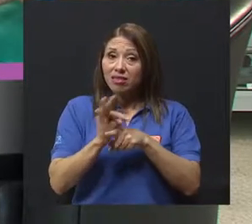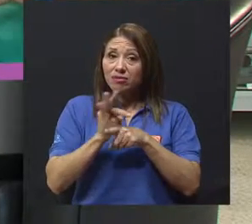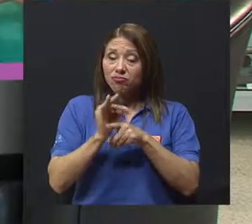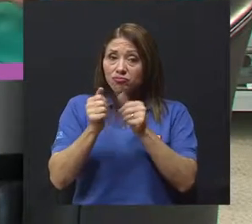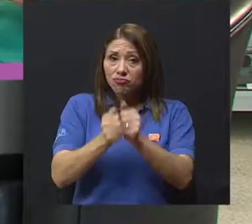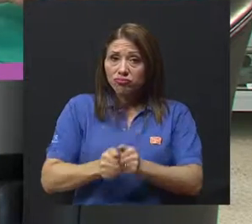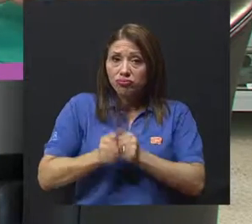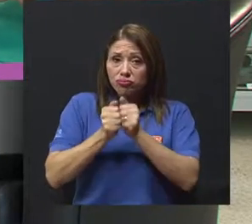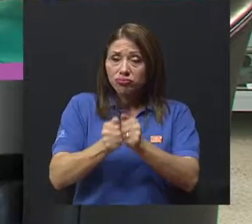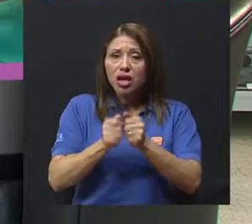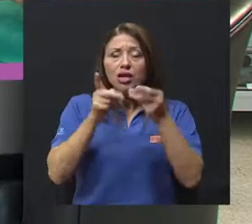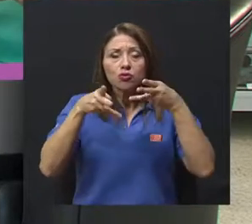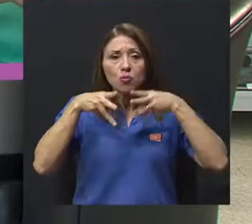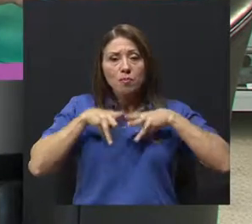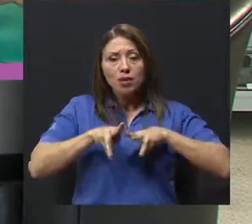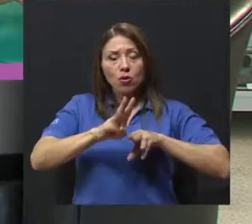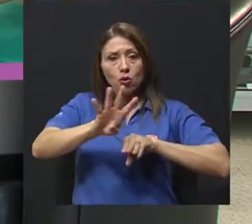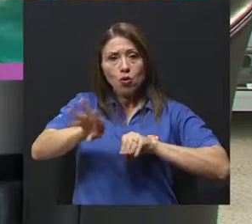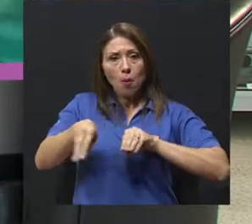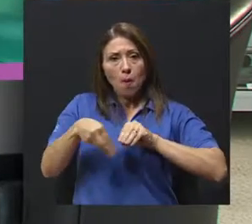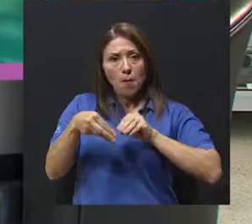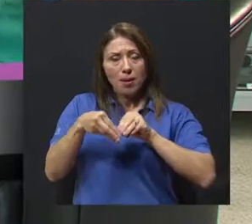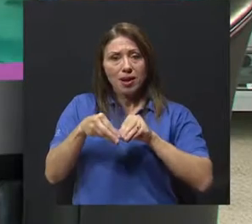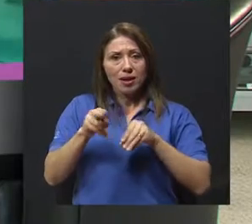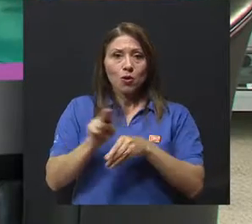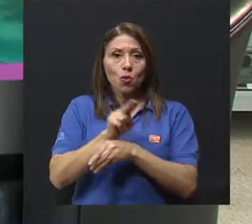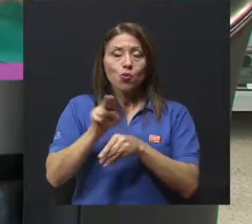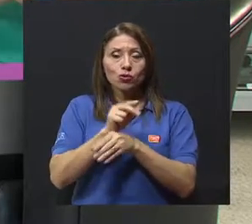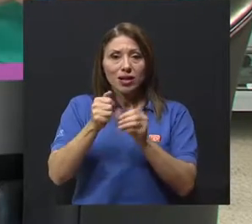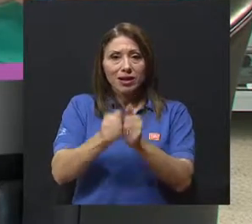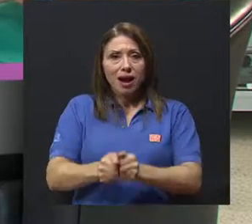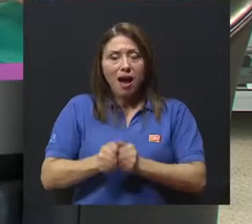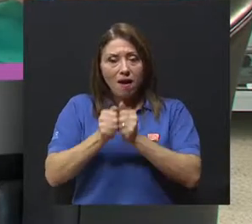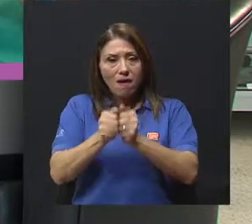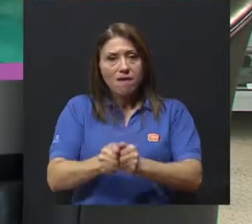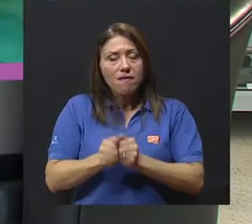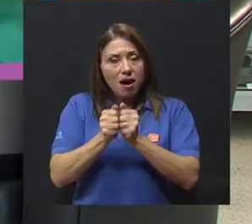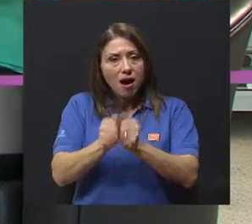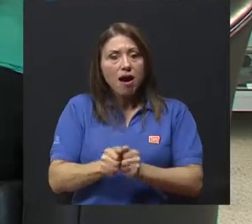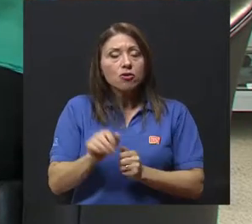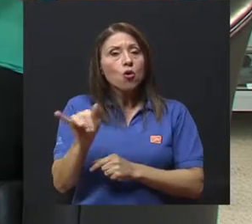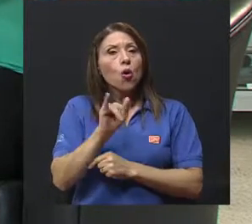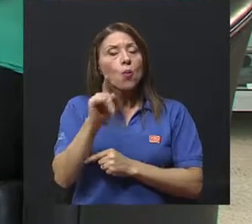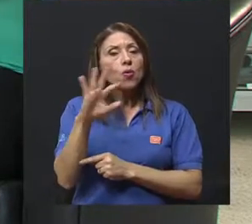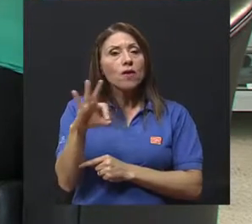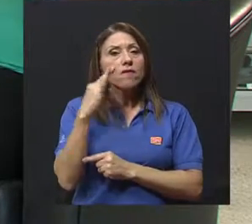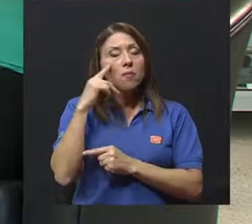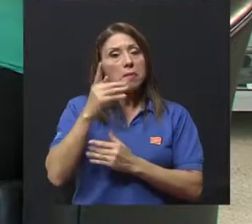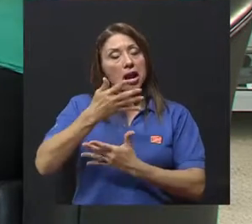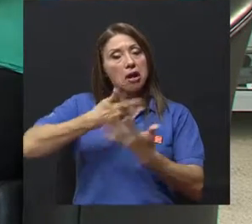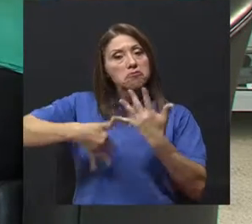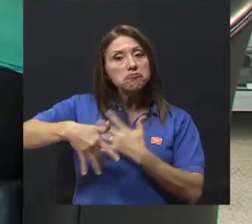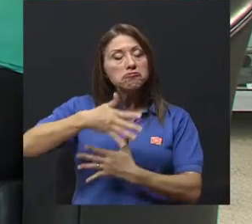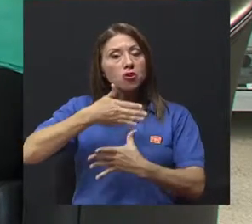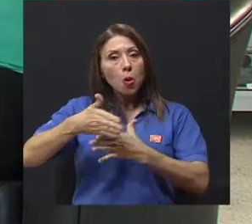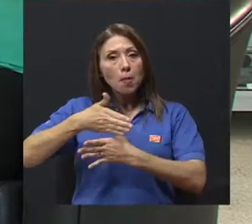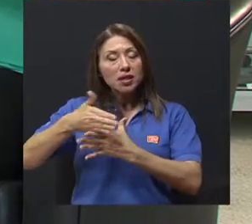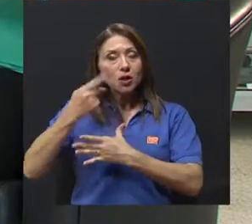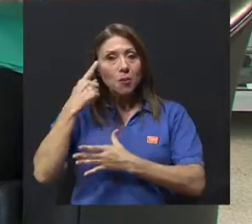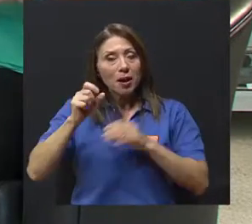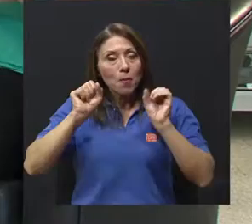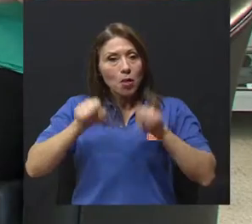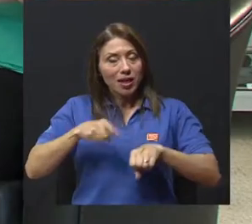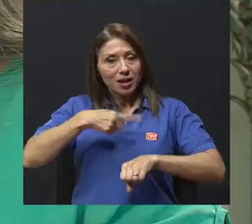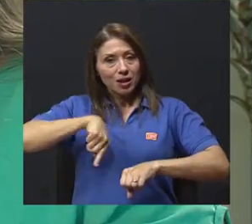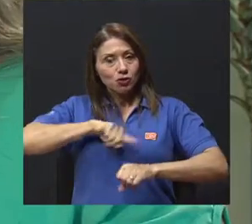terapéutico complementario que usa el caballo como un medio para compartir y papel para podernos